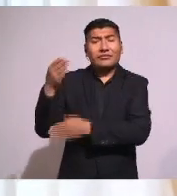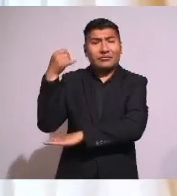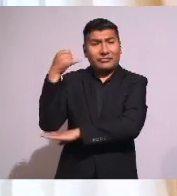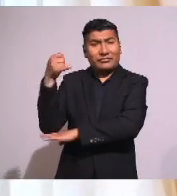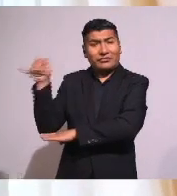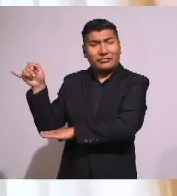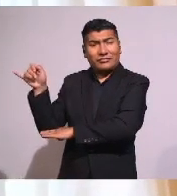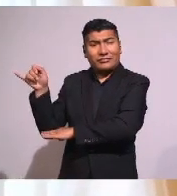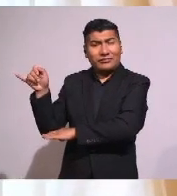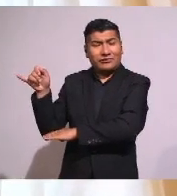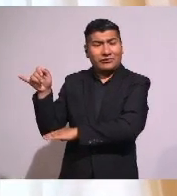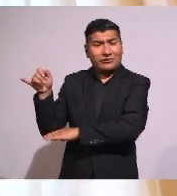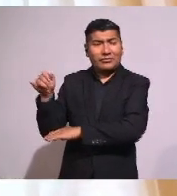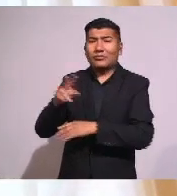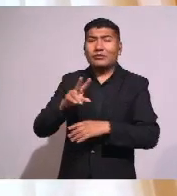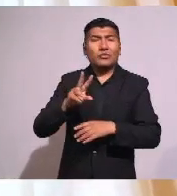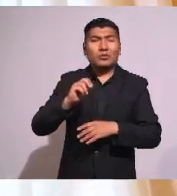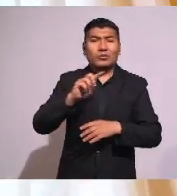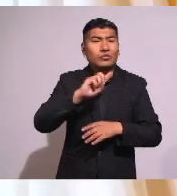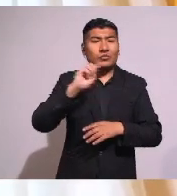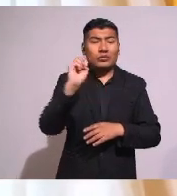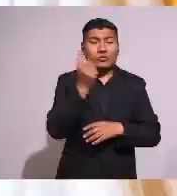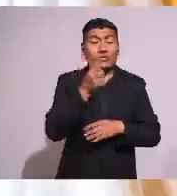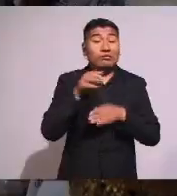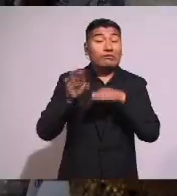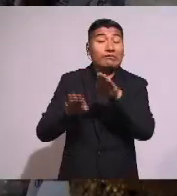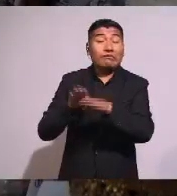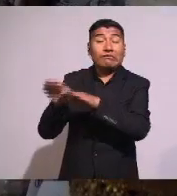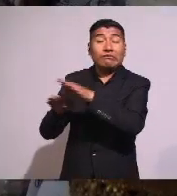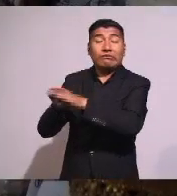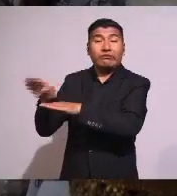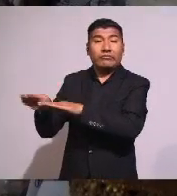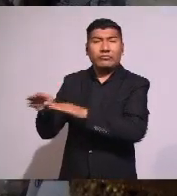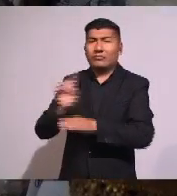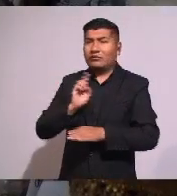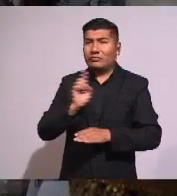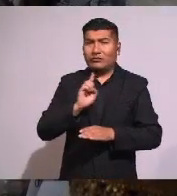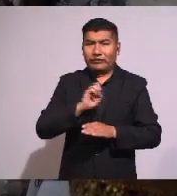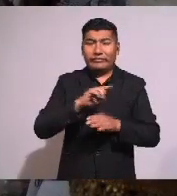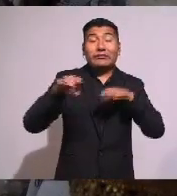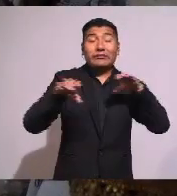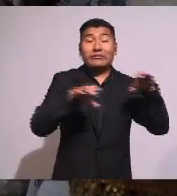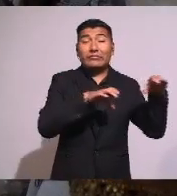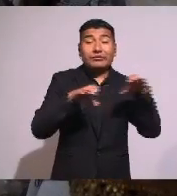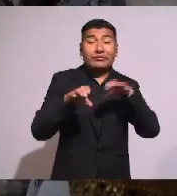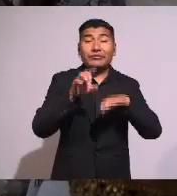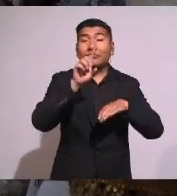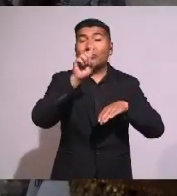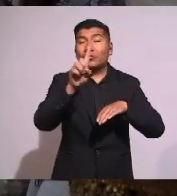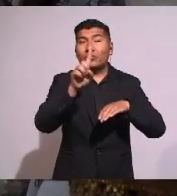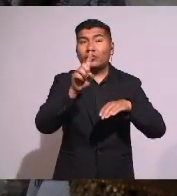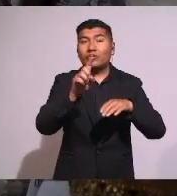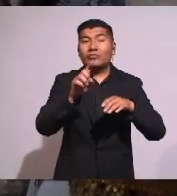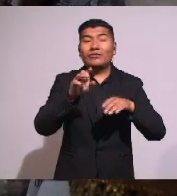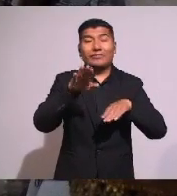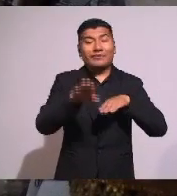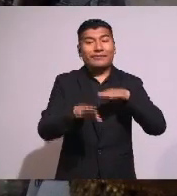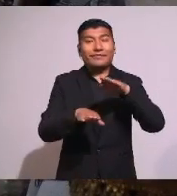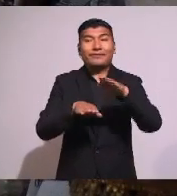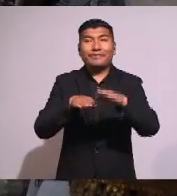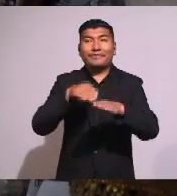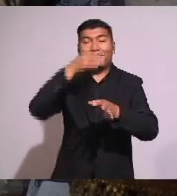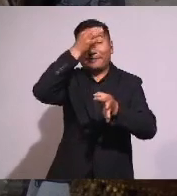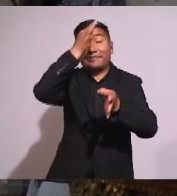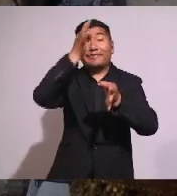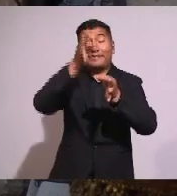Jerusalén? No es un simple caminar, sino hacer una peregrinación